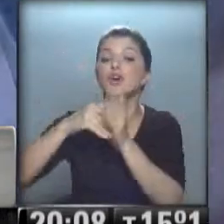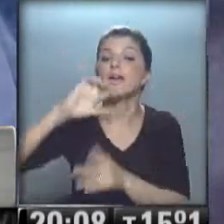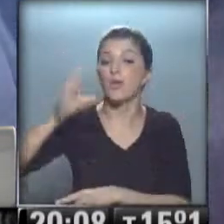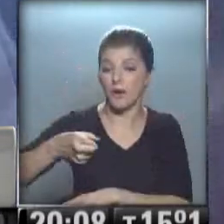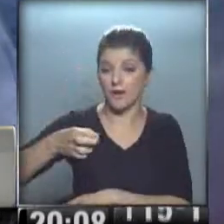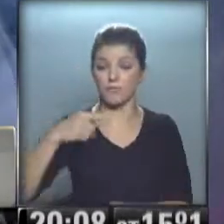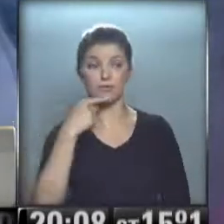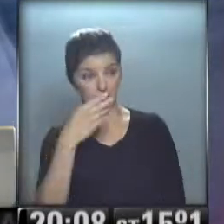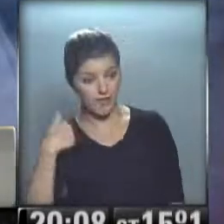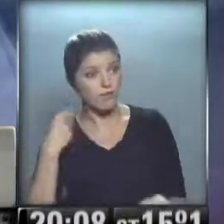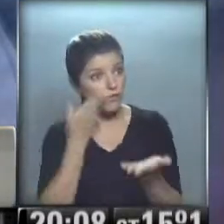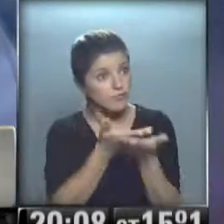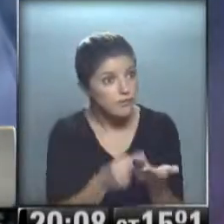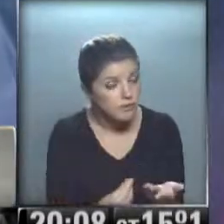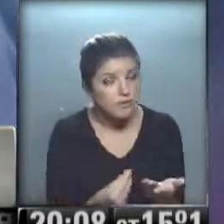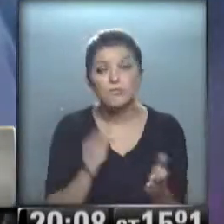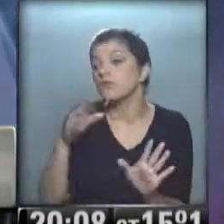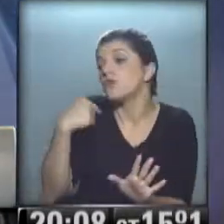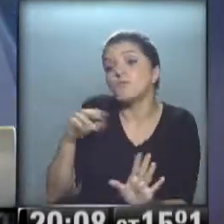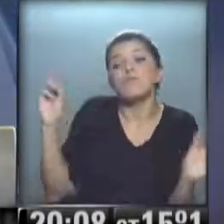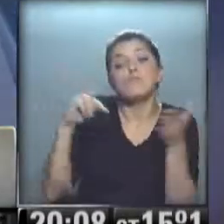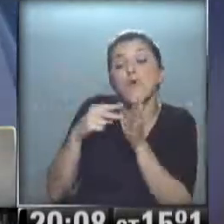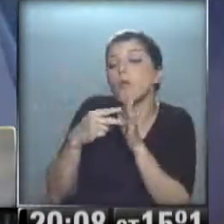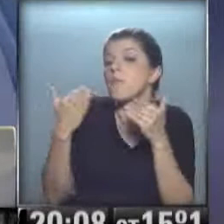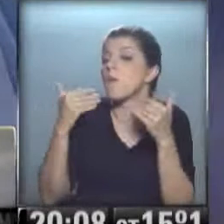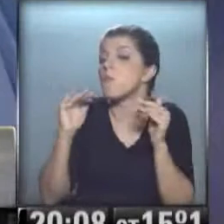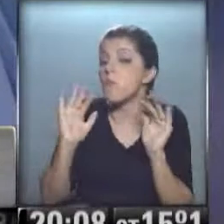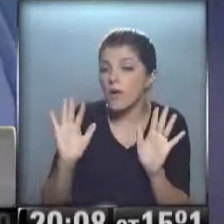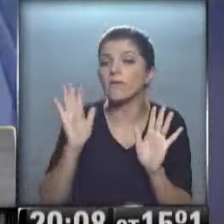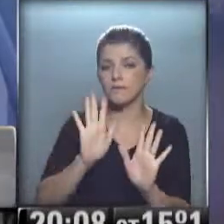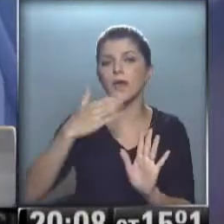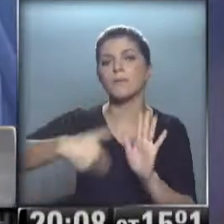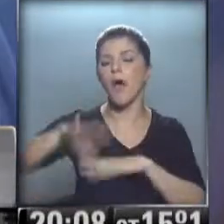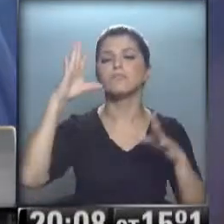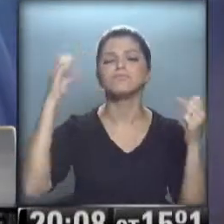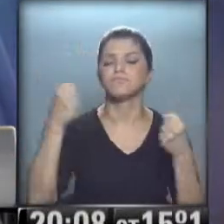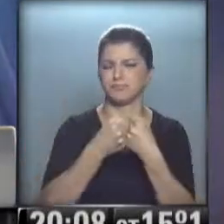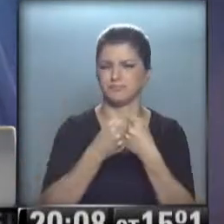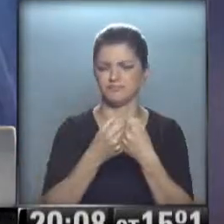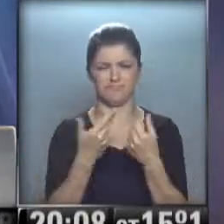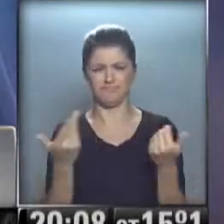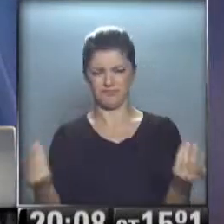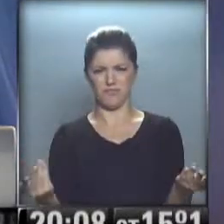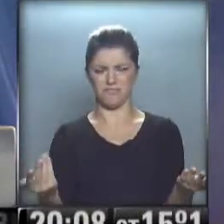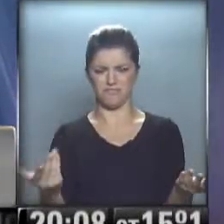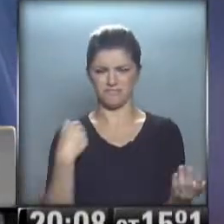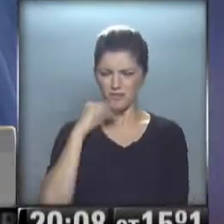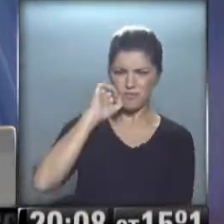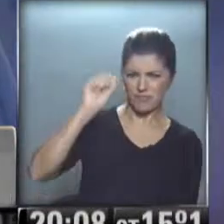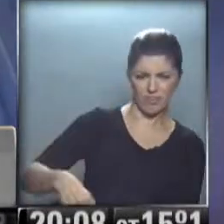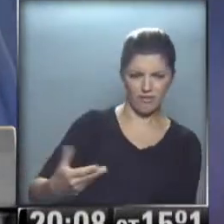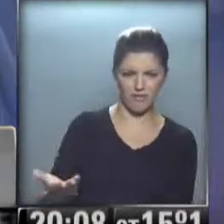Griesa dice, todo problema puede ser atendido en el acuerdo. O sea, ni le da